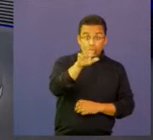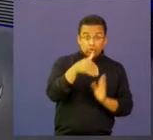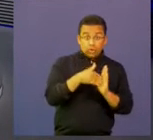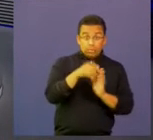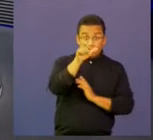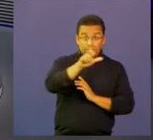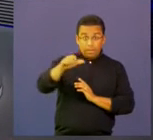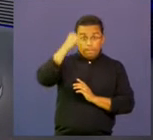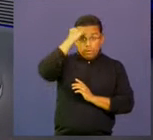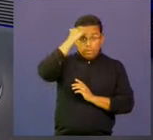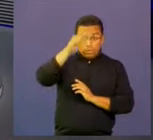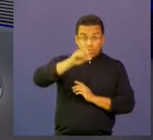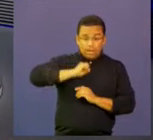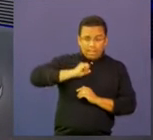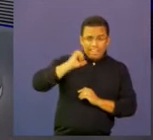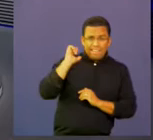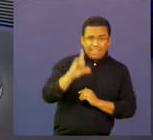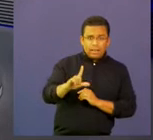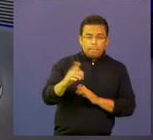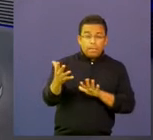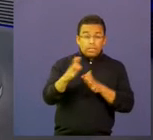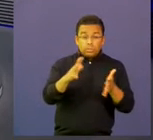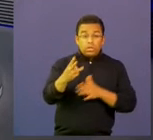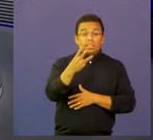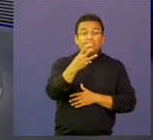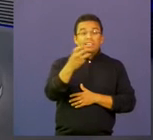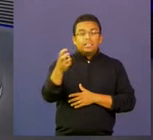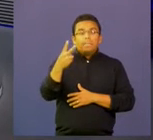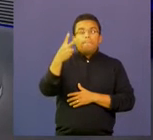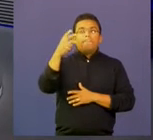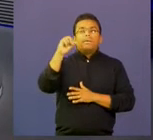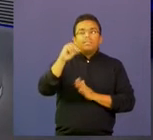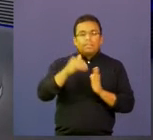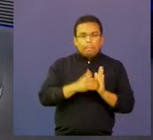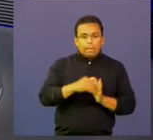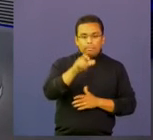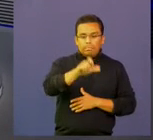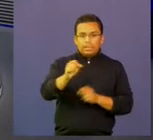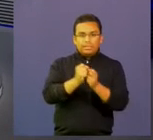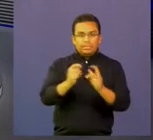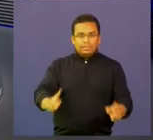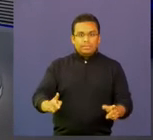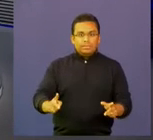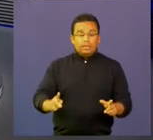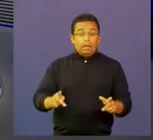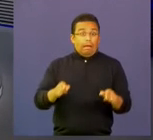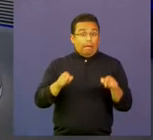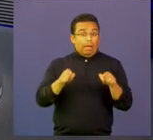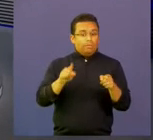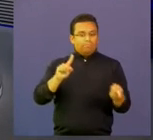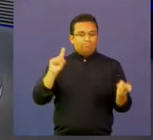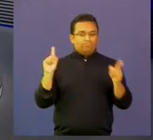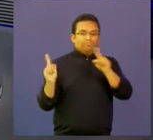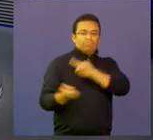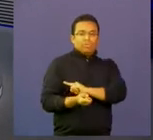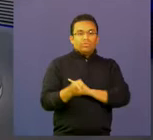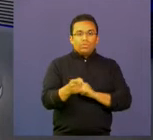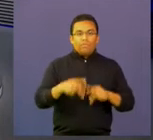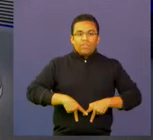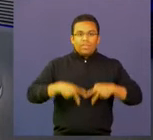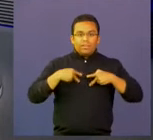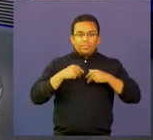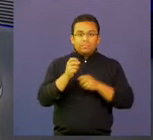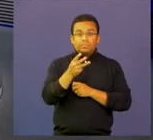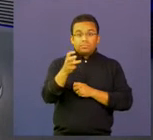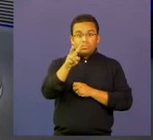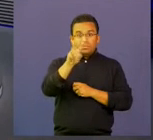líderes, pues les llegan a cerca de 320.000 estudiantes. Es el poder de transformar la vida de 320.000 estudiantes. Y